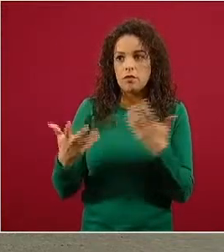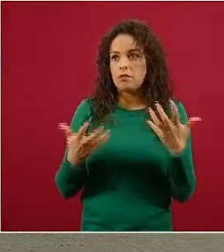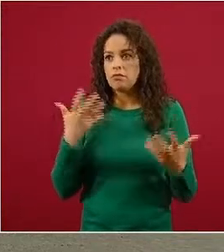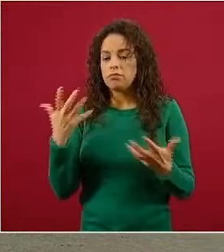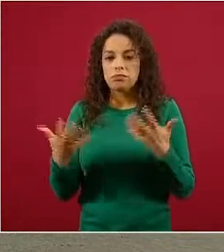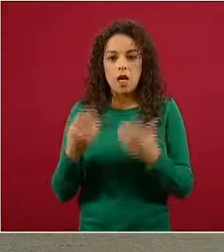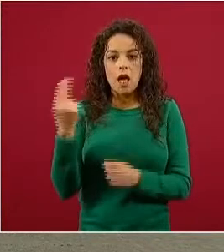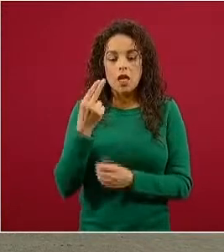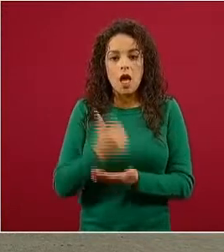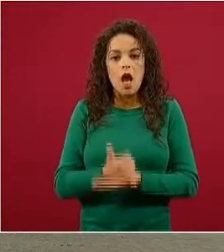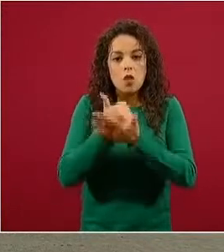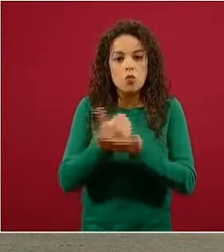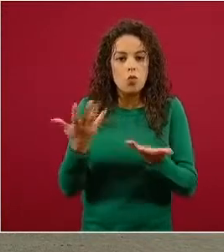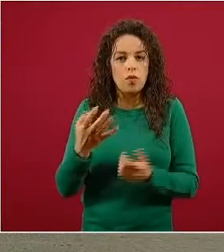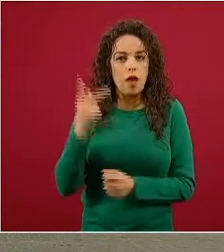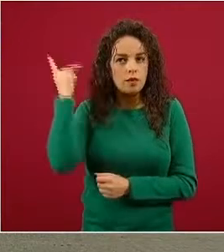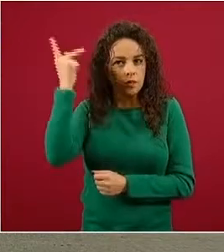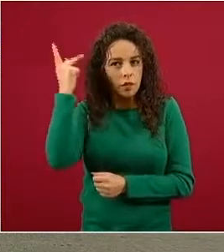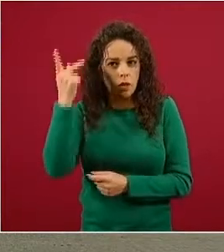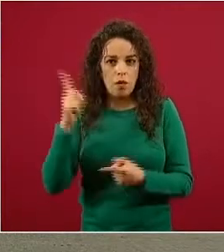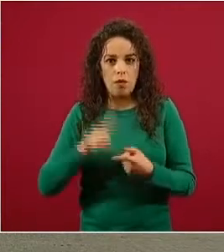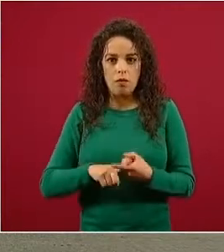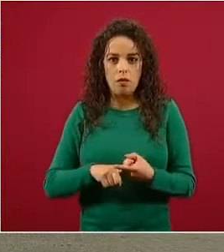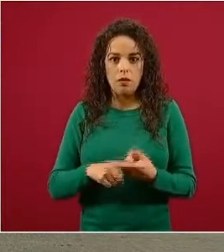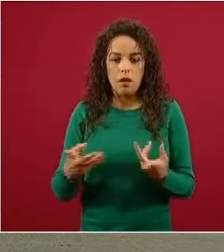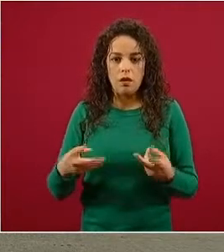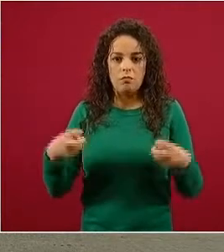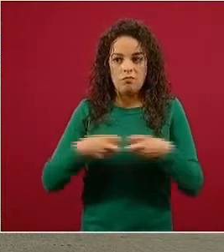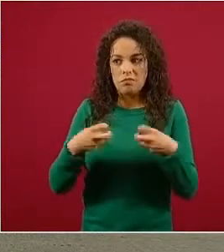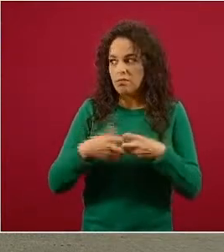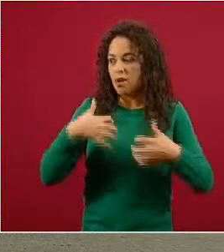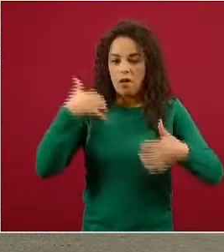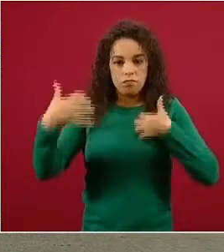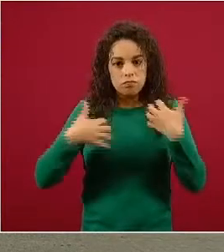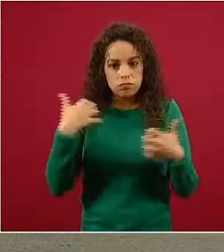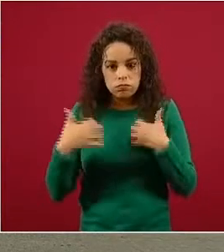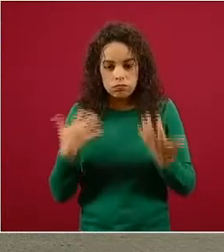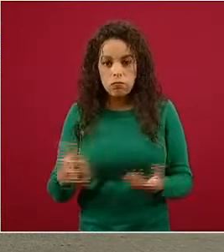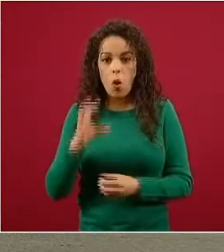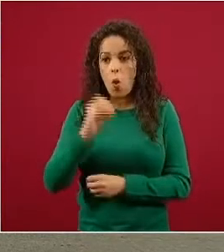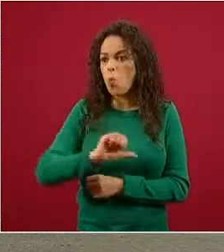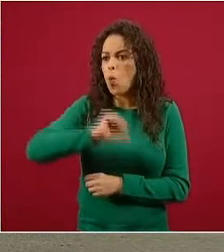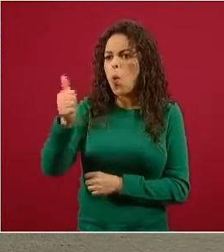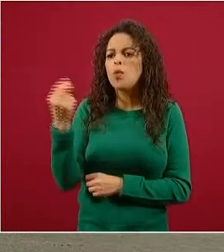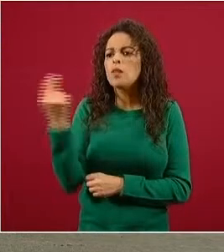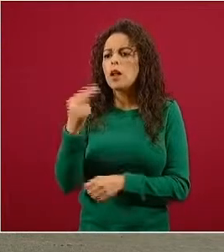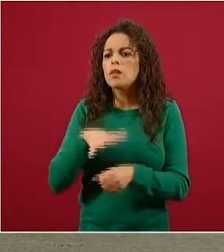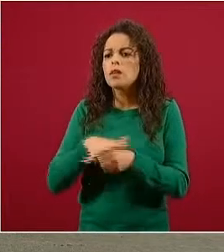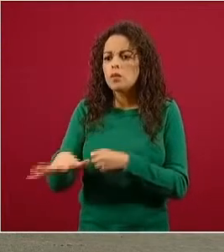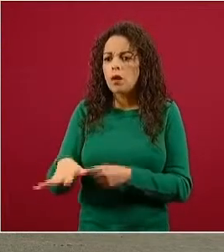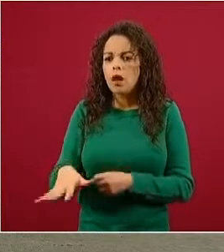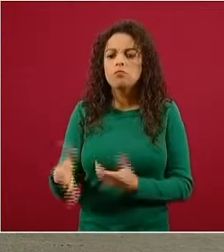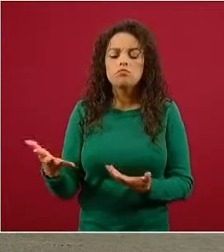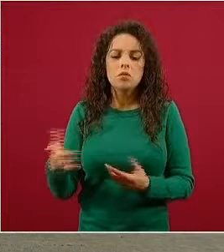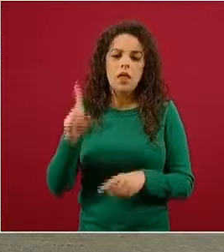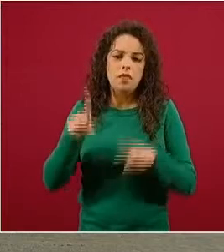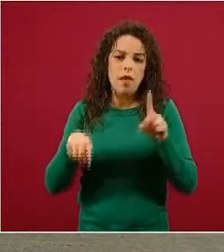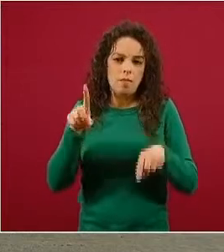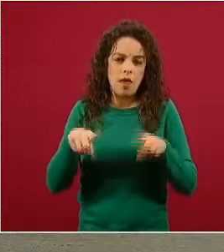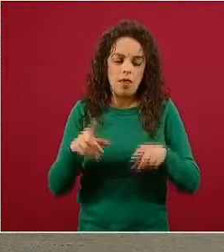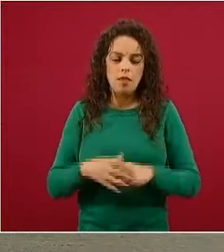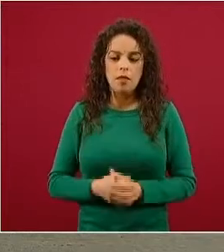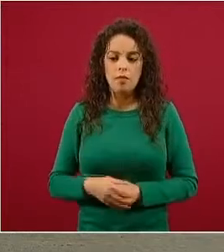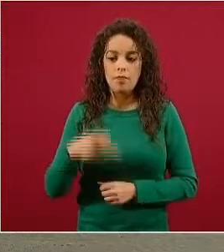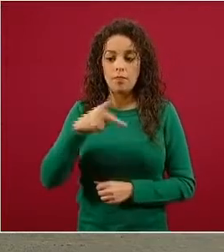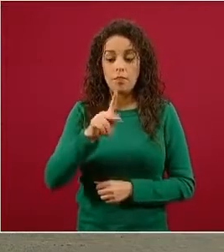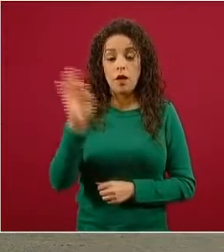han adherido, como el Consejo Ciudadano, entonces también se pueden derivar o canalizar las llamadas ahí. Si